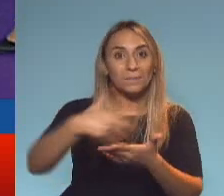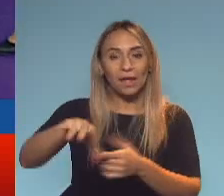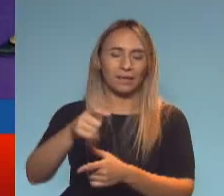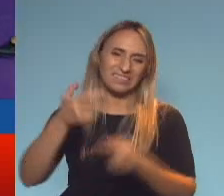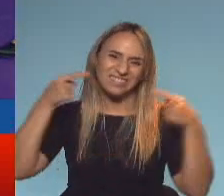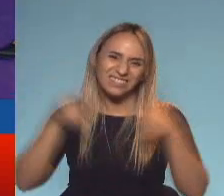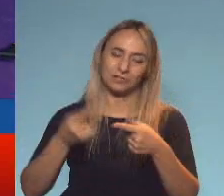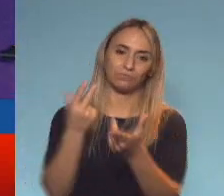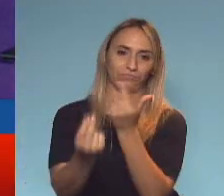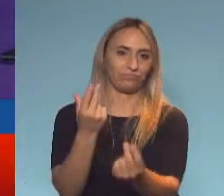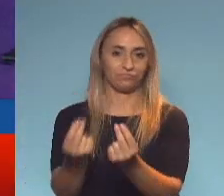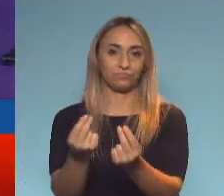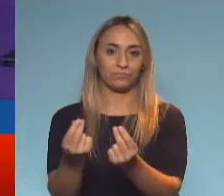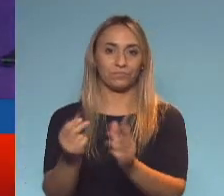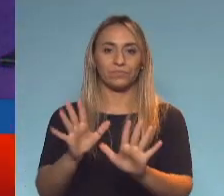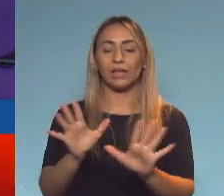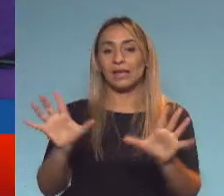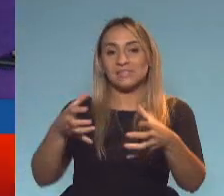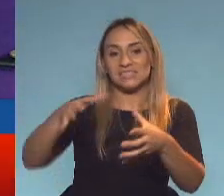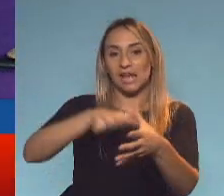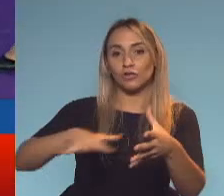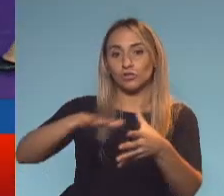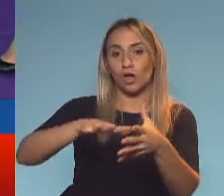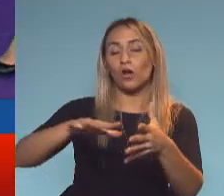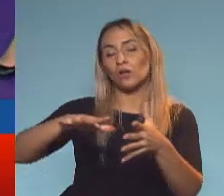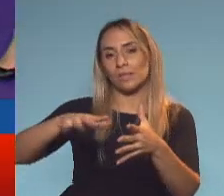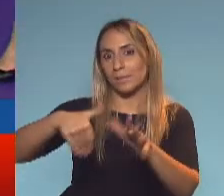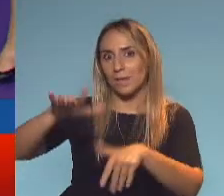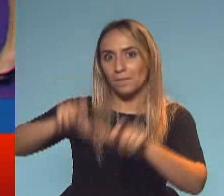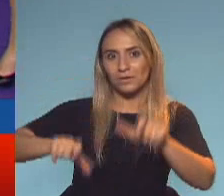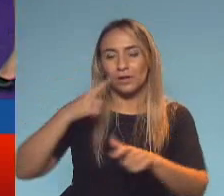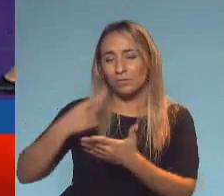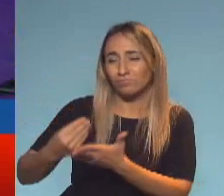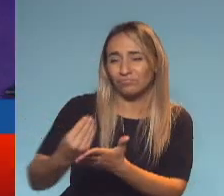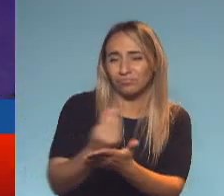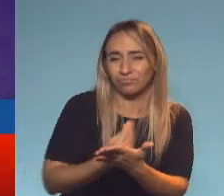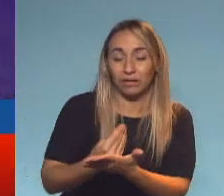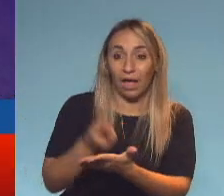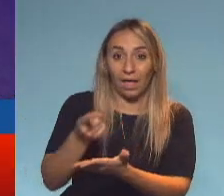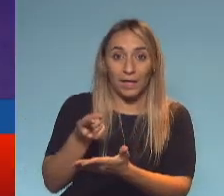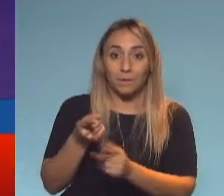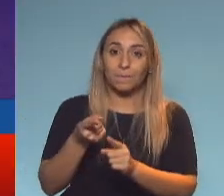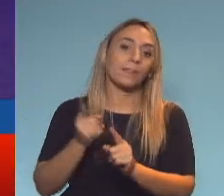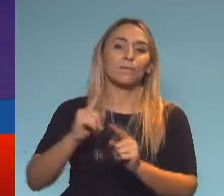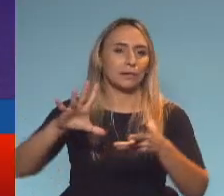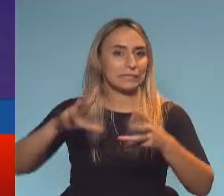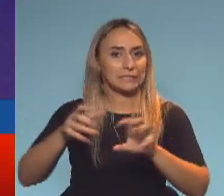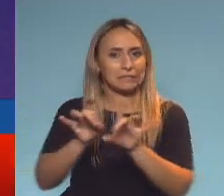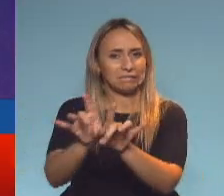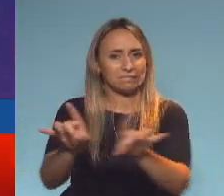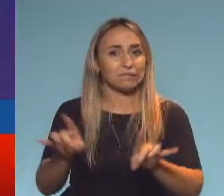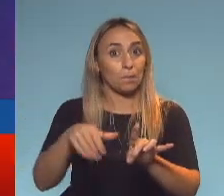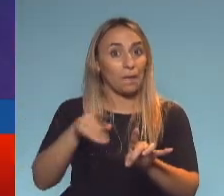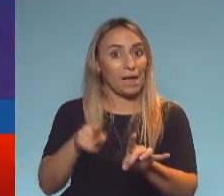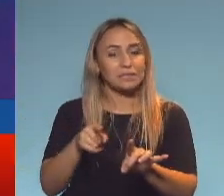sector más, digo obviamente porque es el sector urbano que concentra mayor cantidad de gente y más afectado por esta pandemia. Ahora,